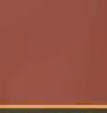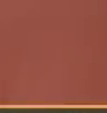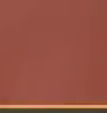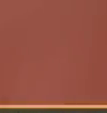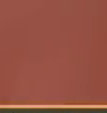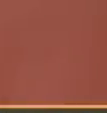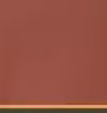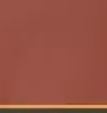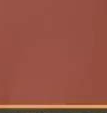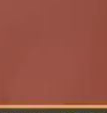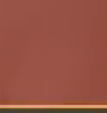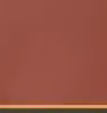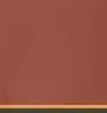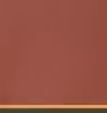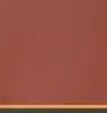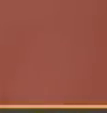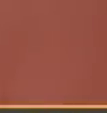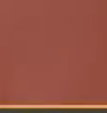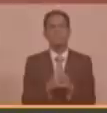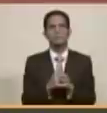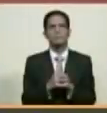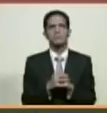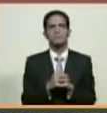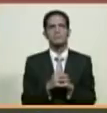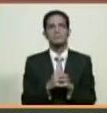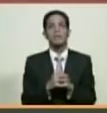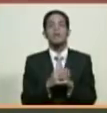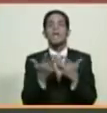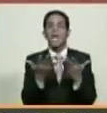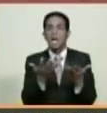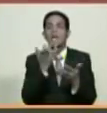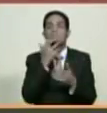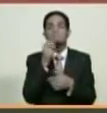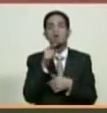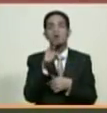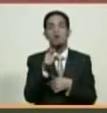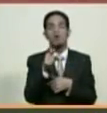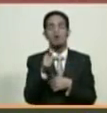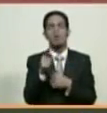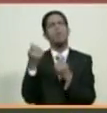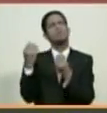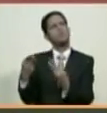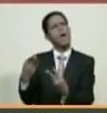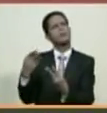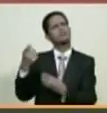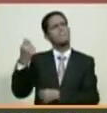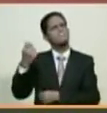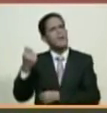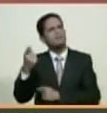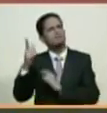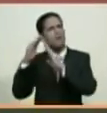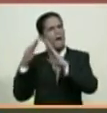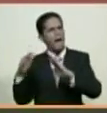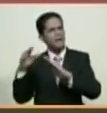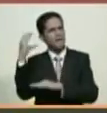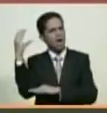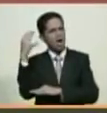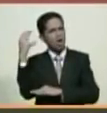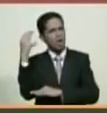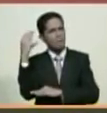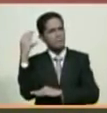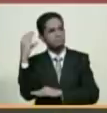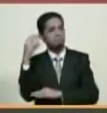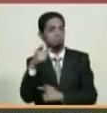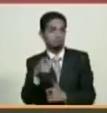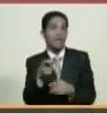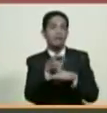cuesta? Multipliquen 438.110 por lo que cuesta esa vivienda en Colombia. El